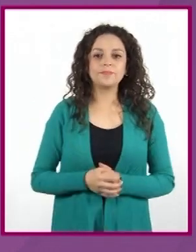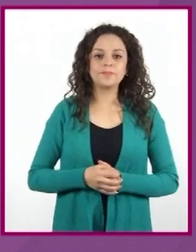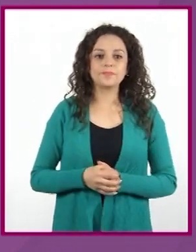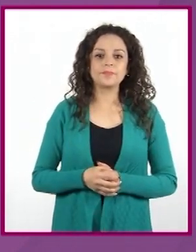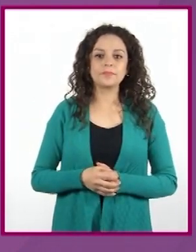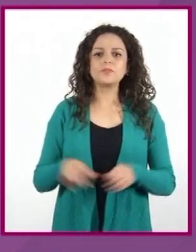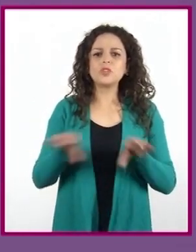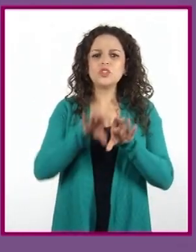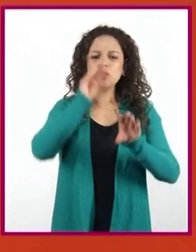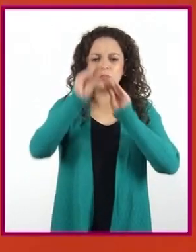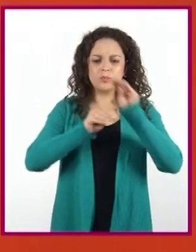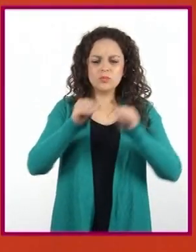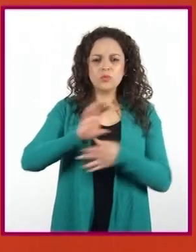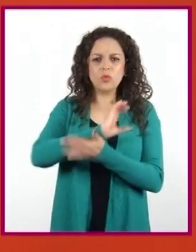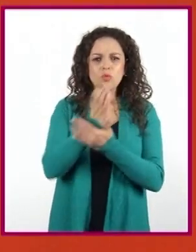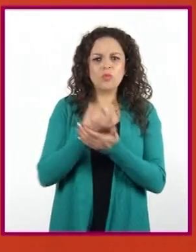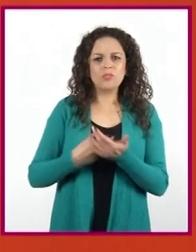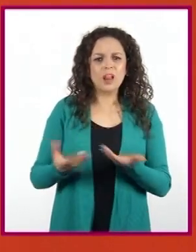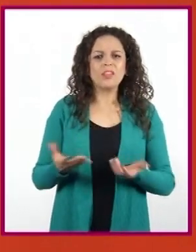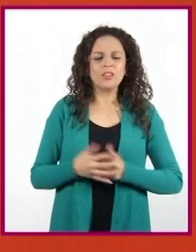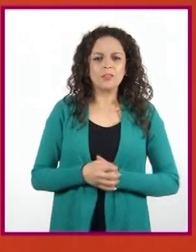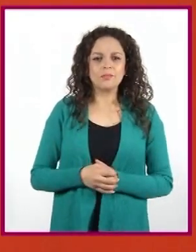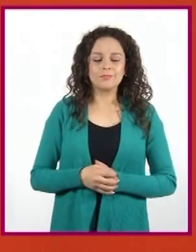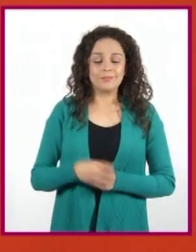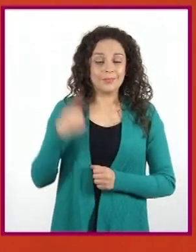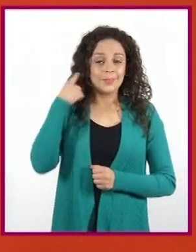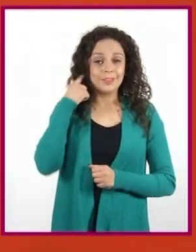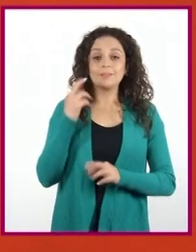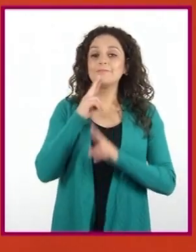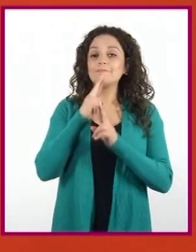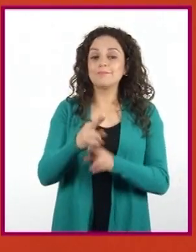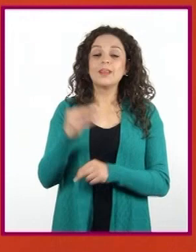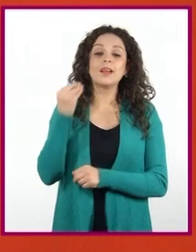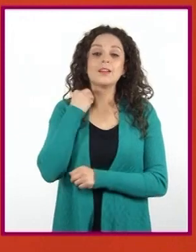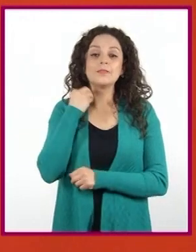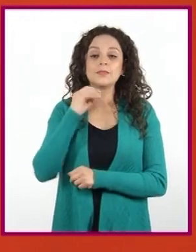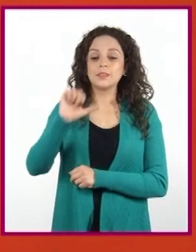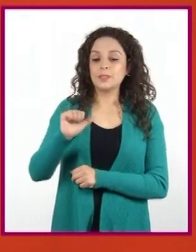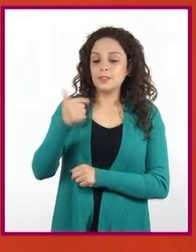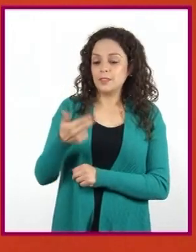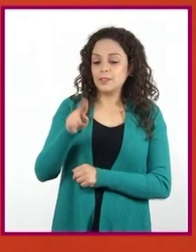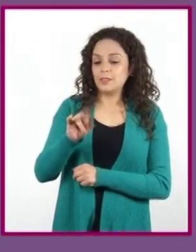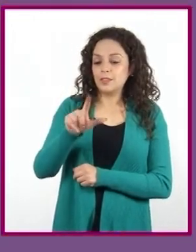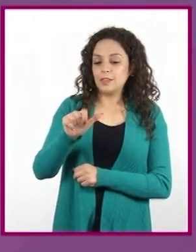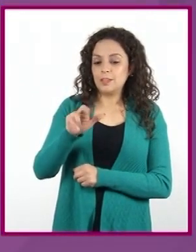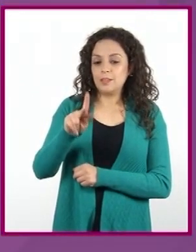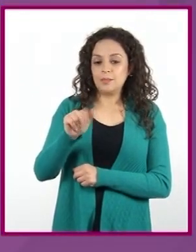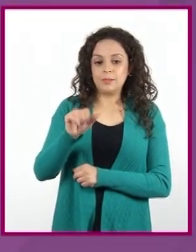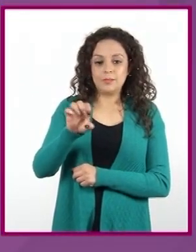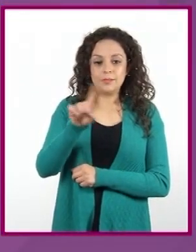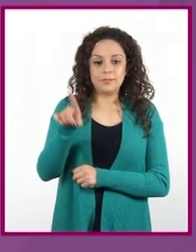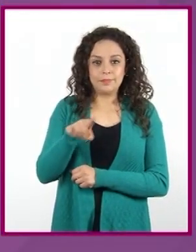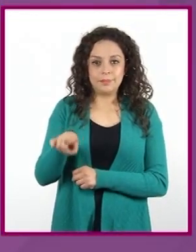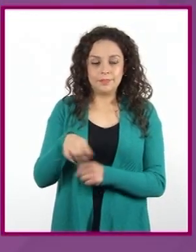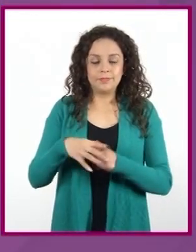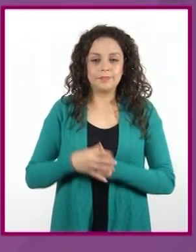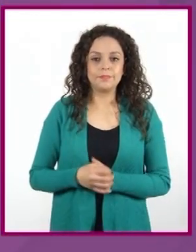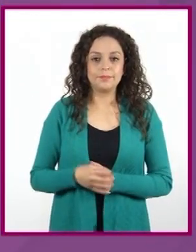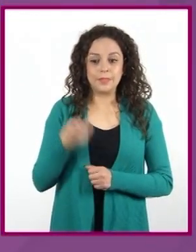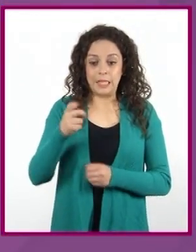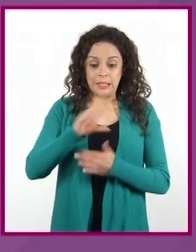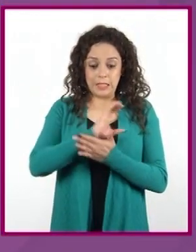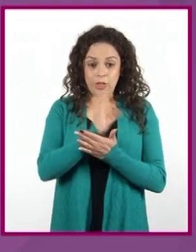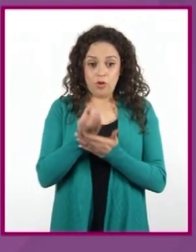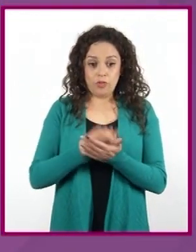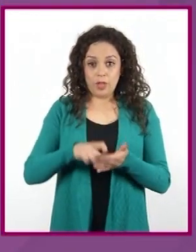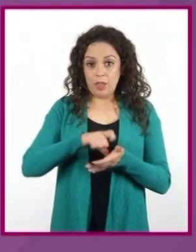de compraventa? Escuchemos la respuesta del abogado Aguilar Páez. El contrato de